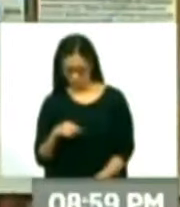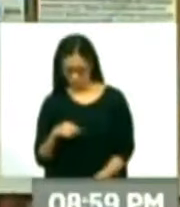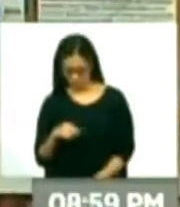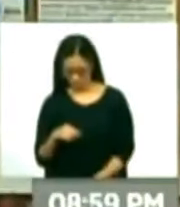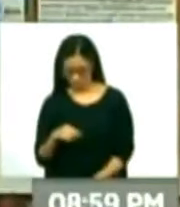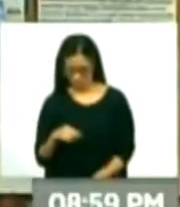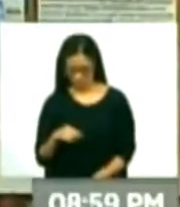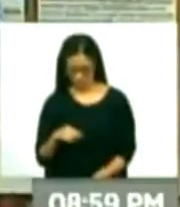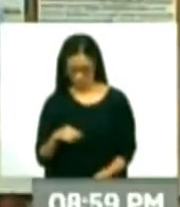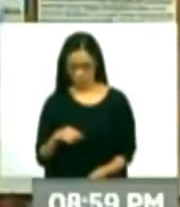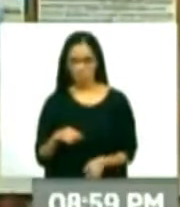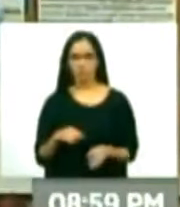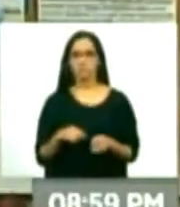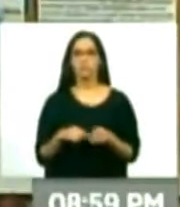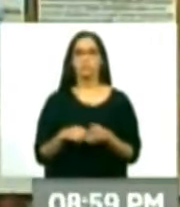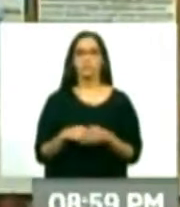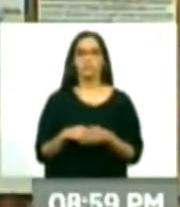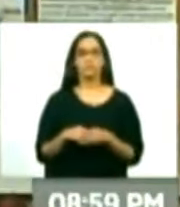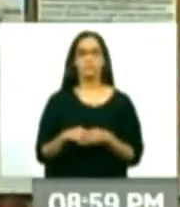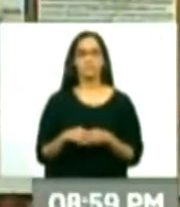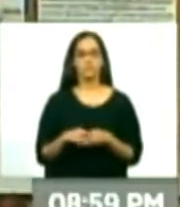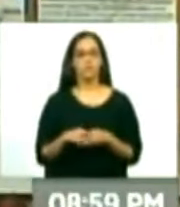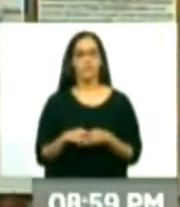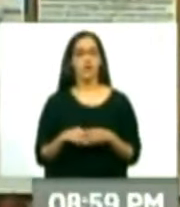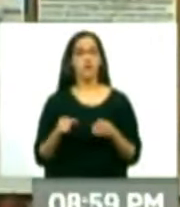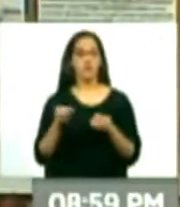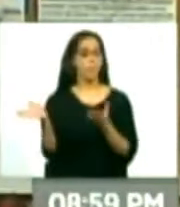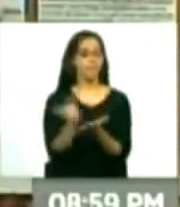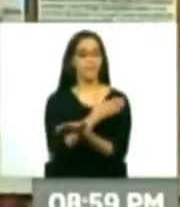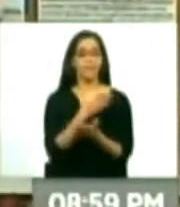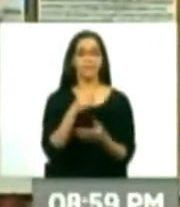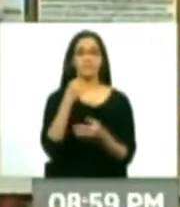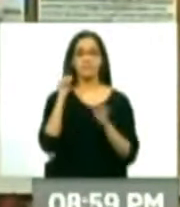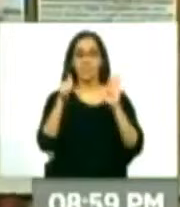de diciembre con los votos. Y el 5, Chuo,